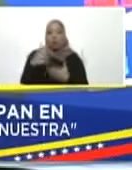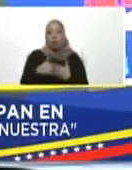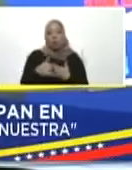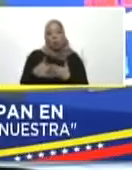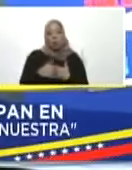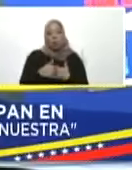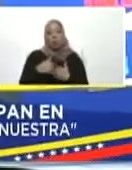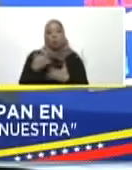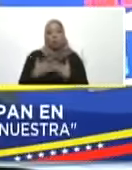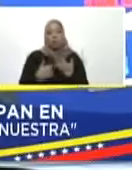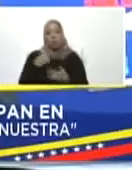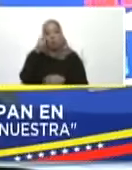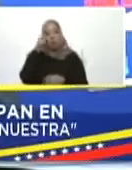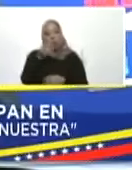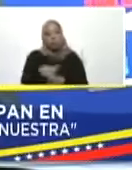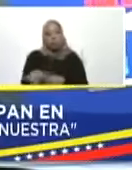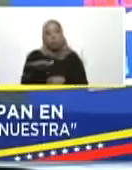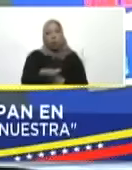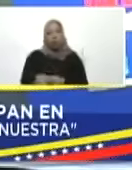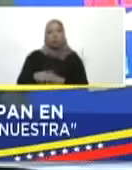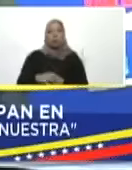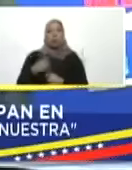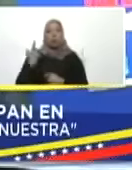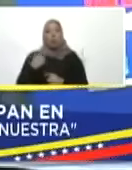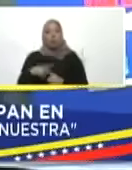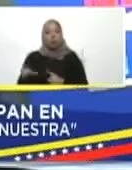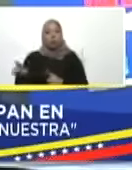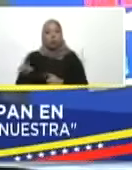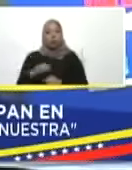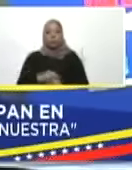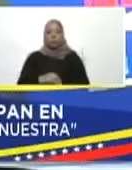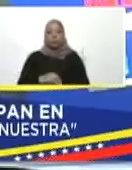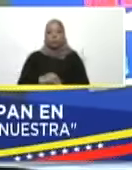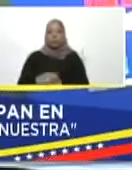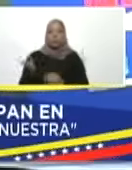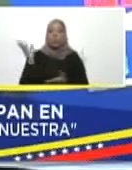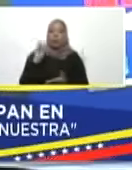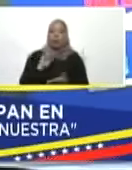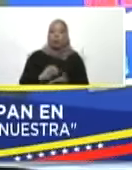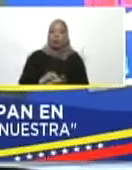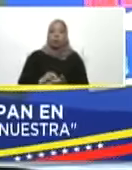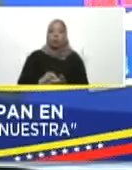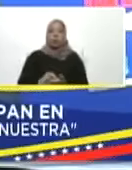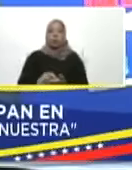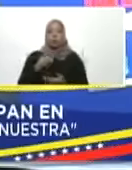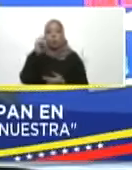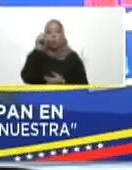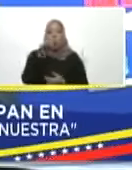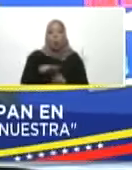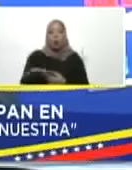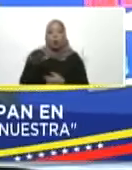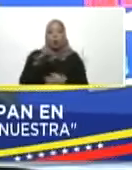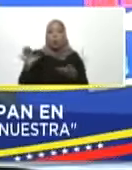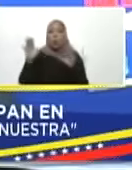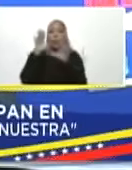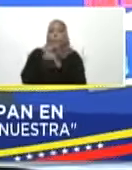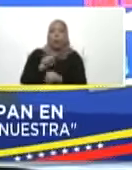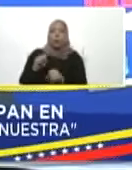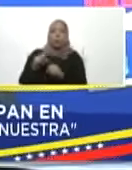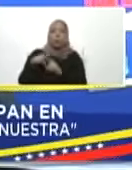agreda a este pueblo. Lo otro es volver a la oscuridad, a la